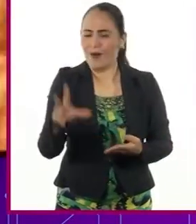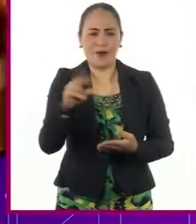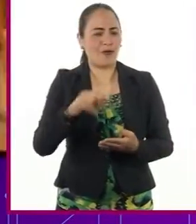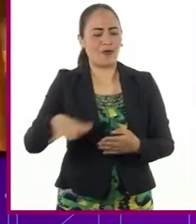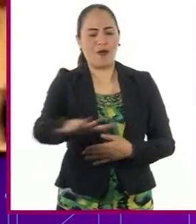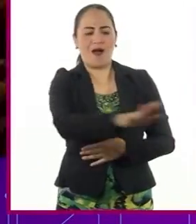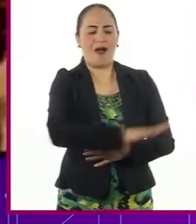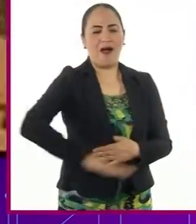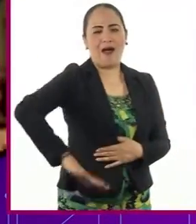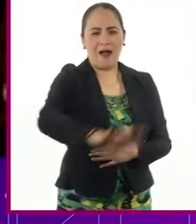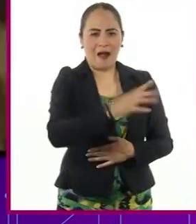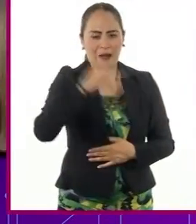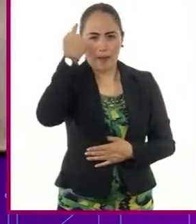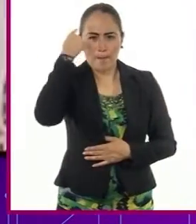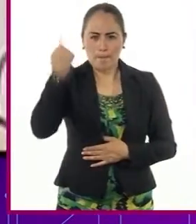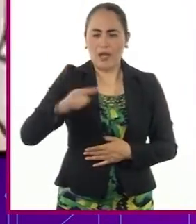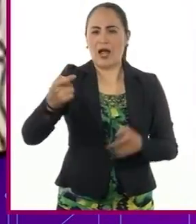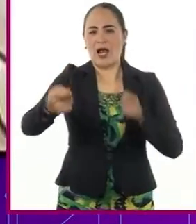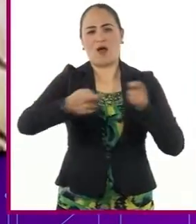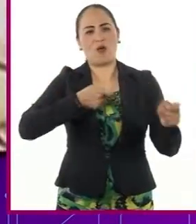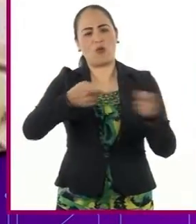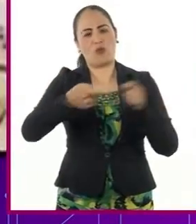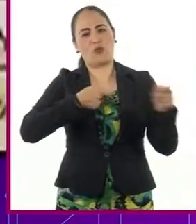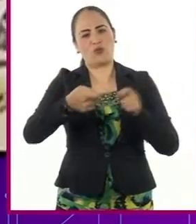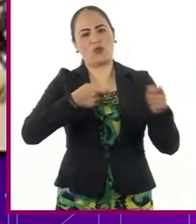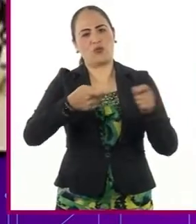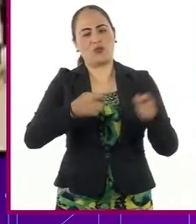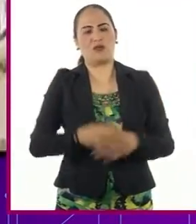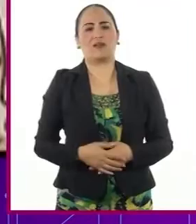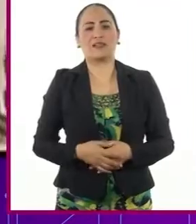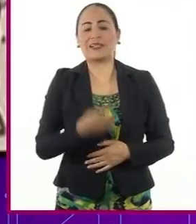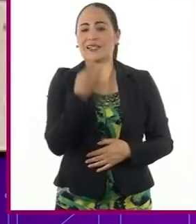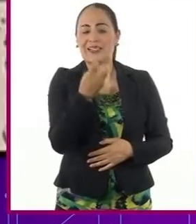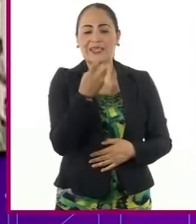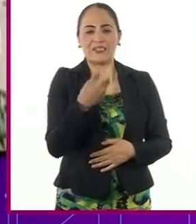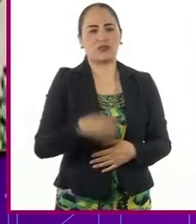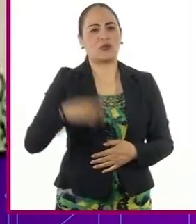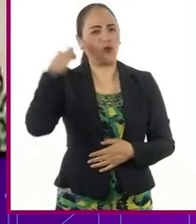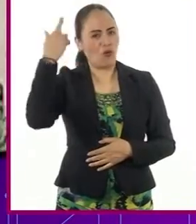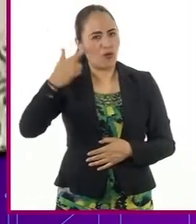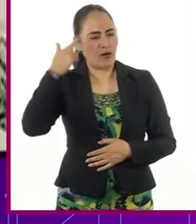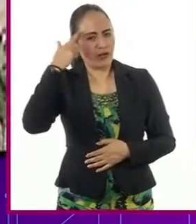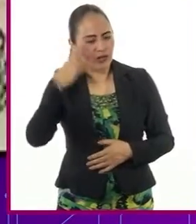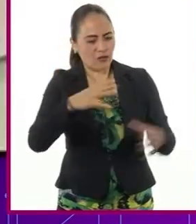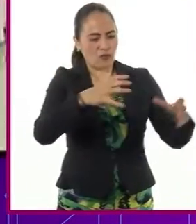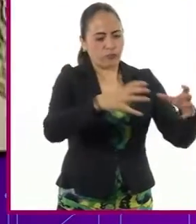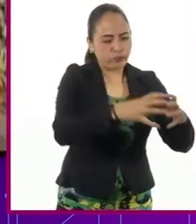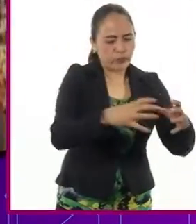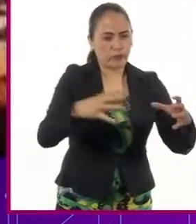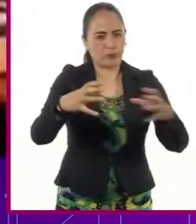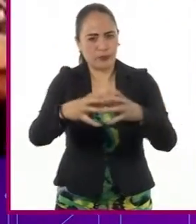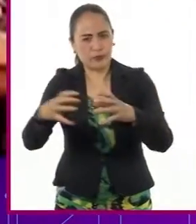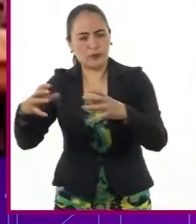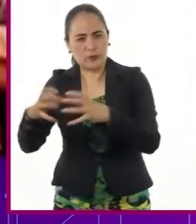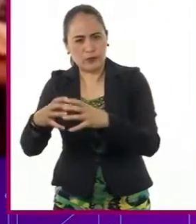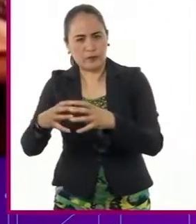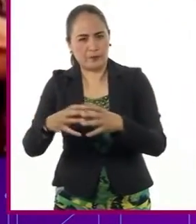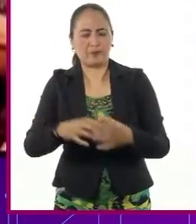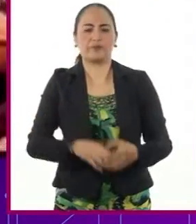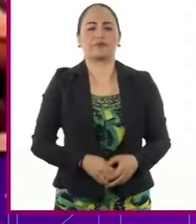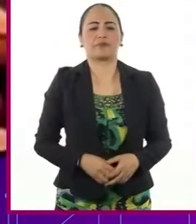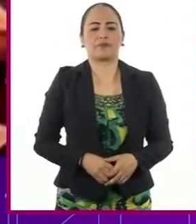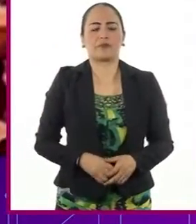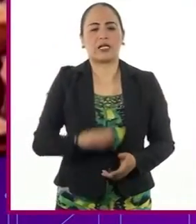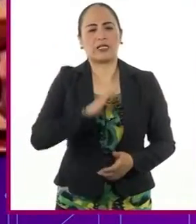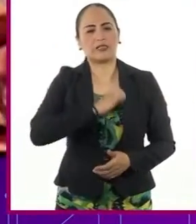indígena como tal. Recibían un señorío, reino o altépetl, que en español recibía